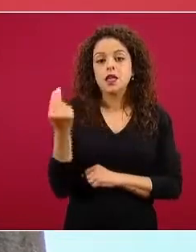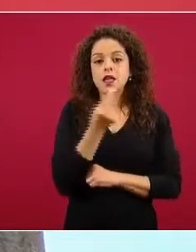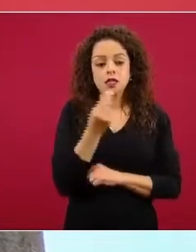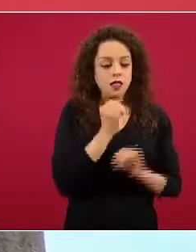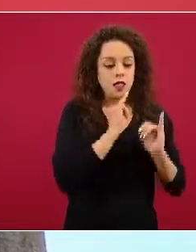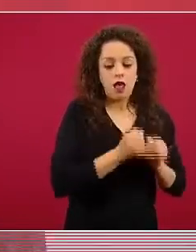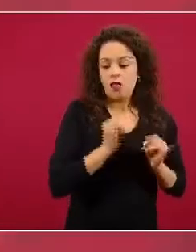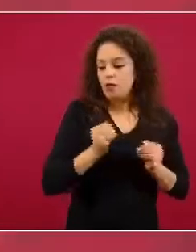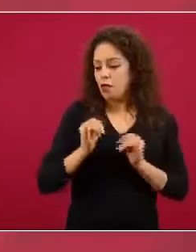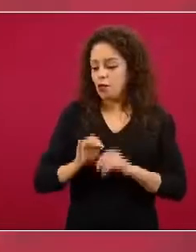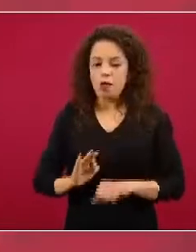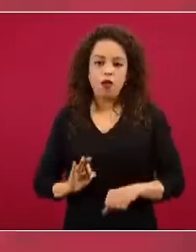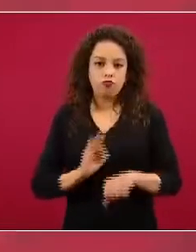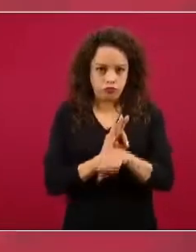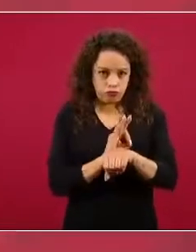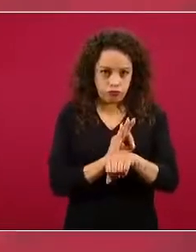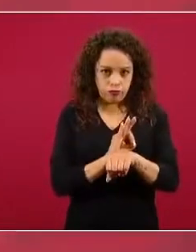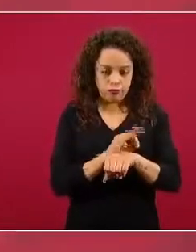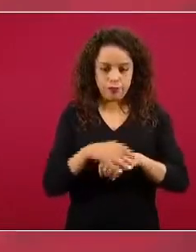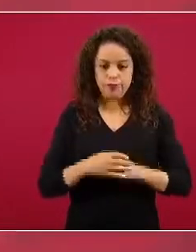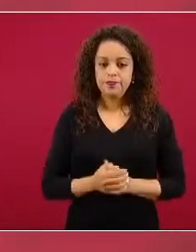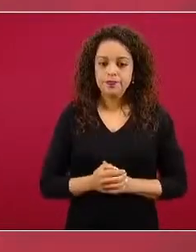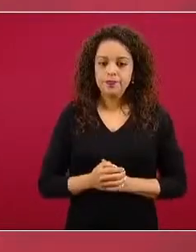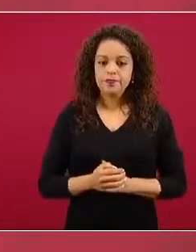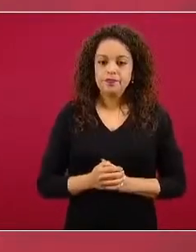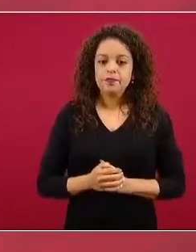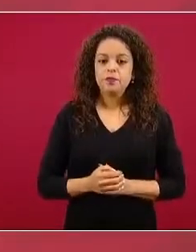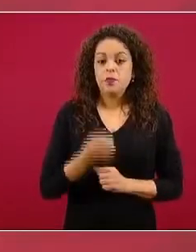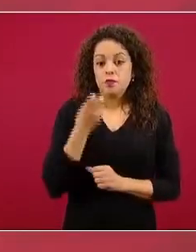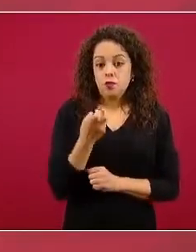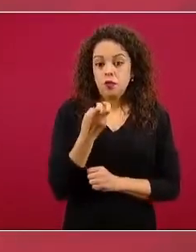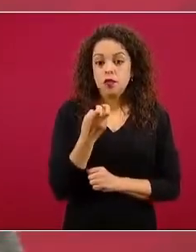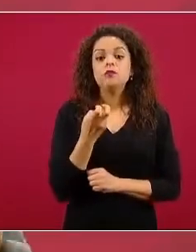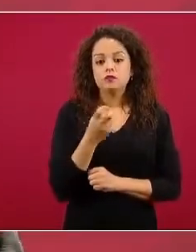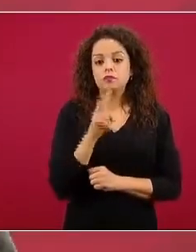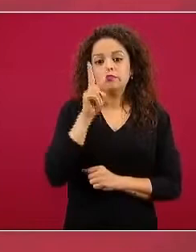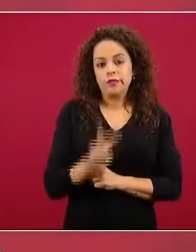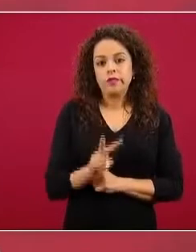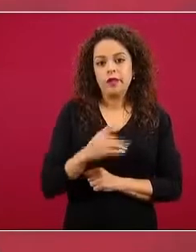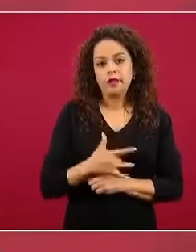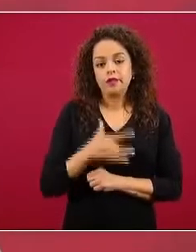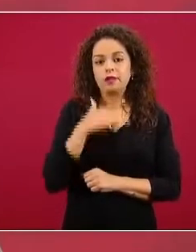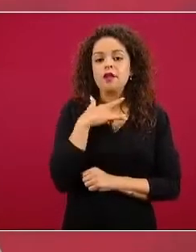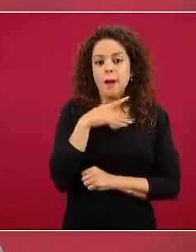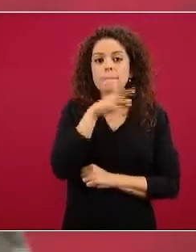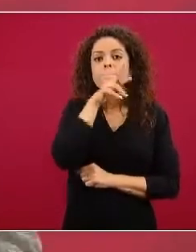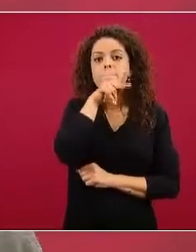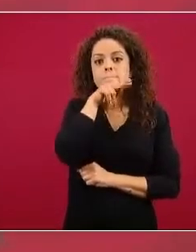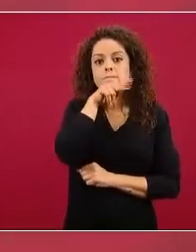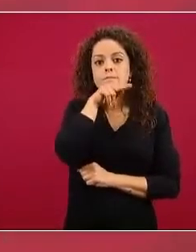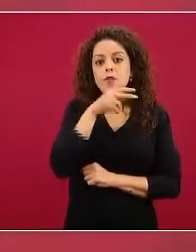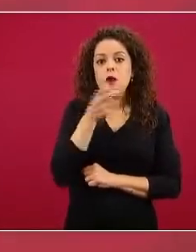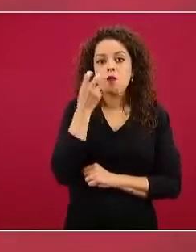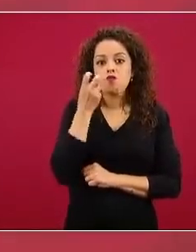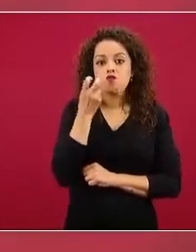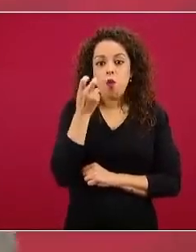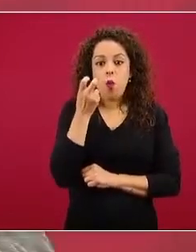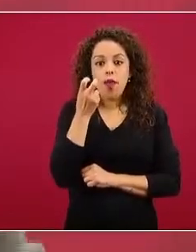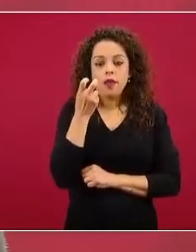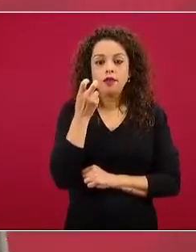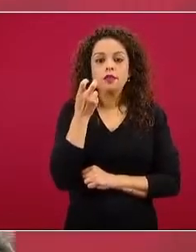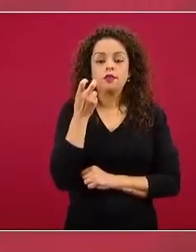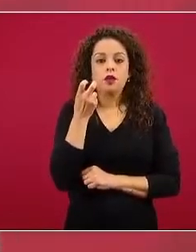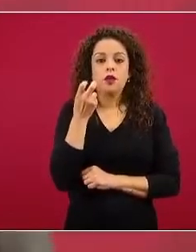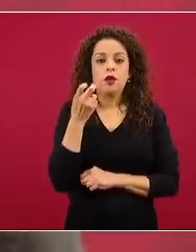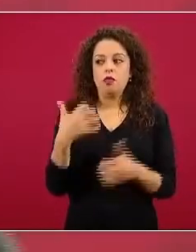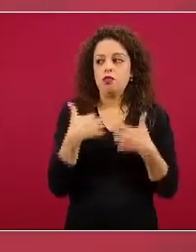individual y que haya optado por una preocupación defensiva, que se les imponga el cubrebocas a